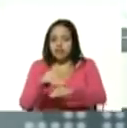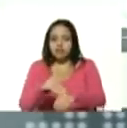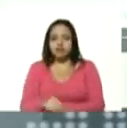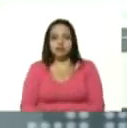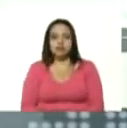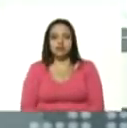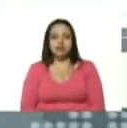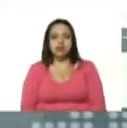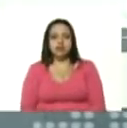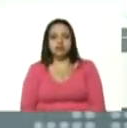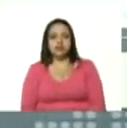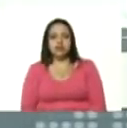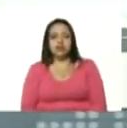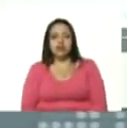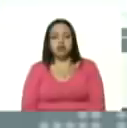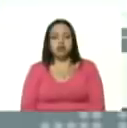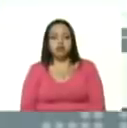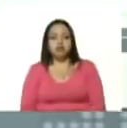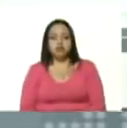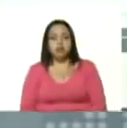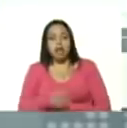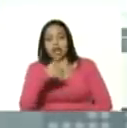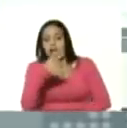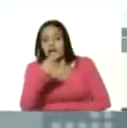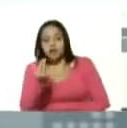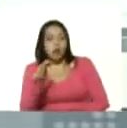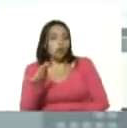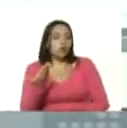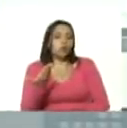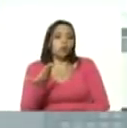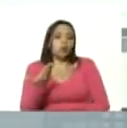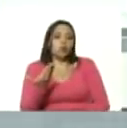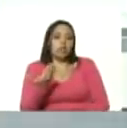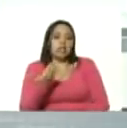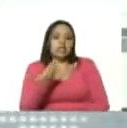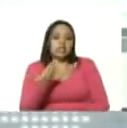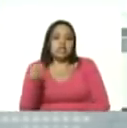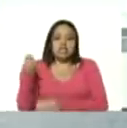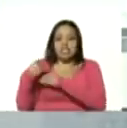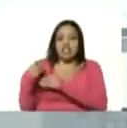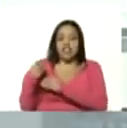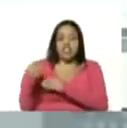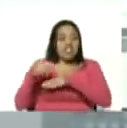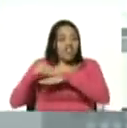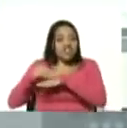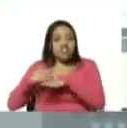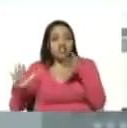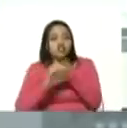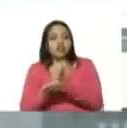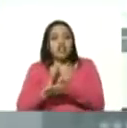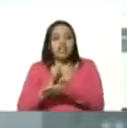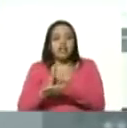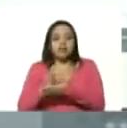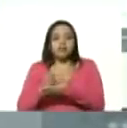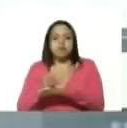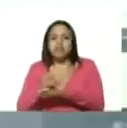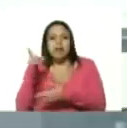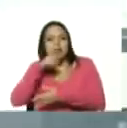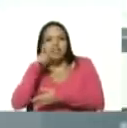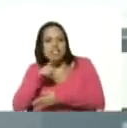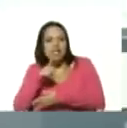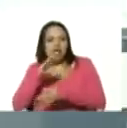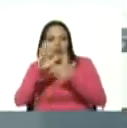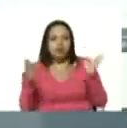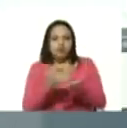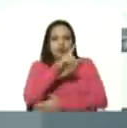que no se engañen con los 5 millones de dólares con los que Freddy Guevara y Alberto Federico Ravel intentan sembrar mentiras en el mundo entero, que vengan a Venezuela y